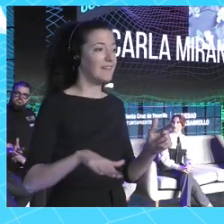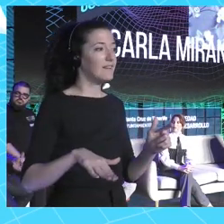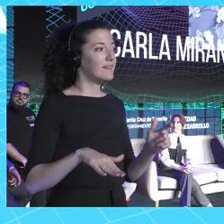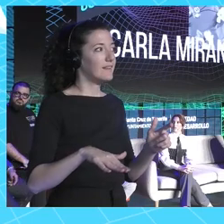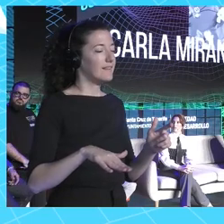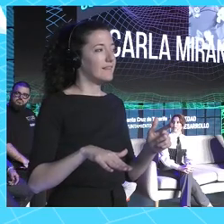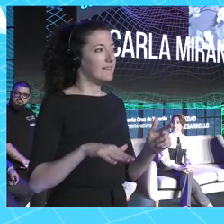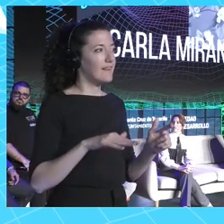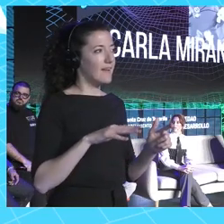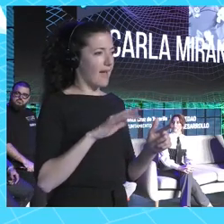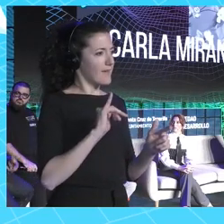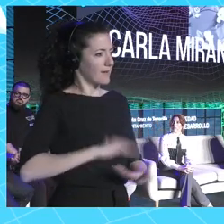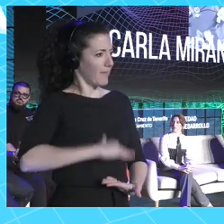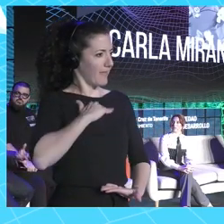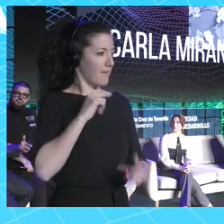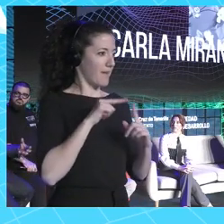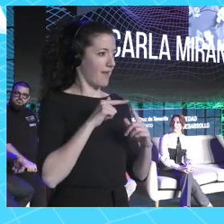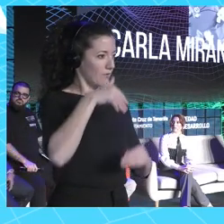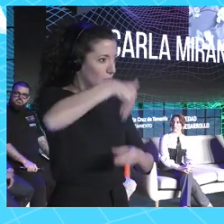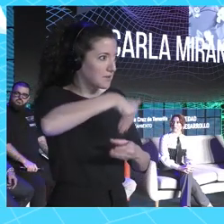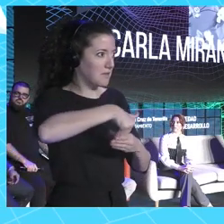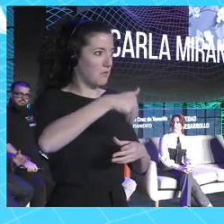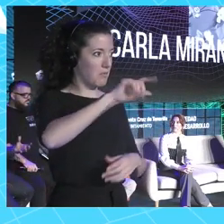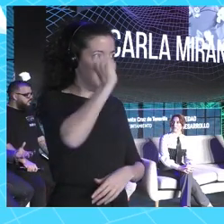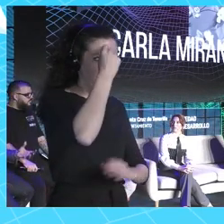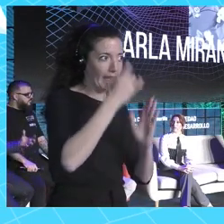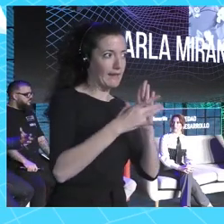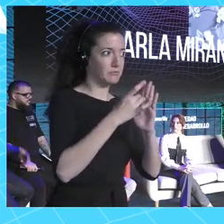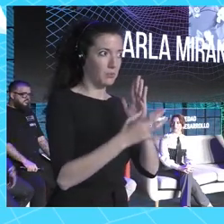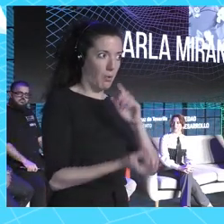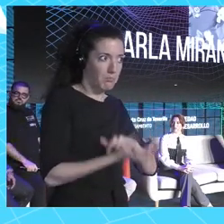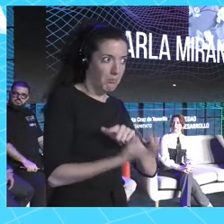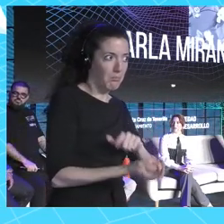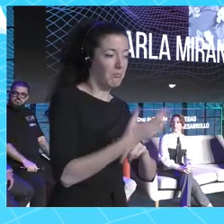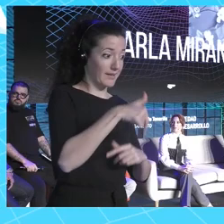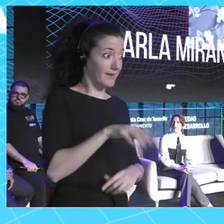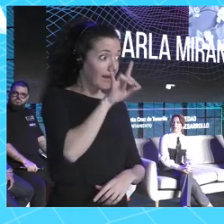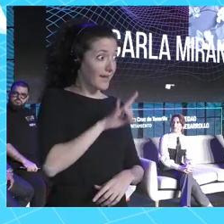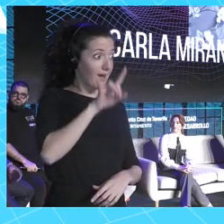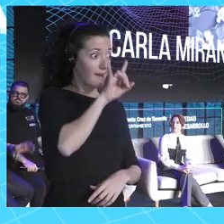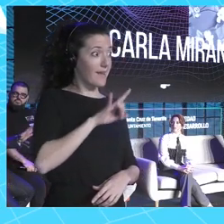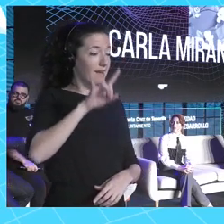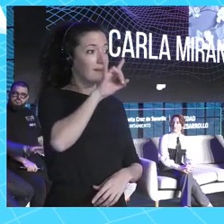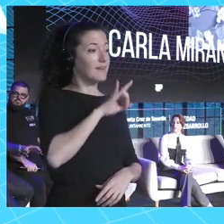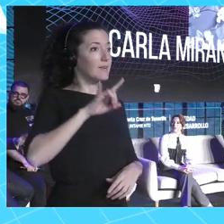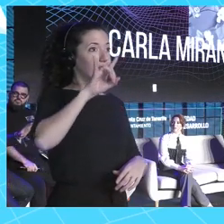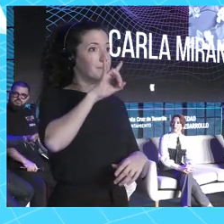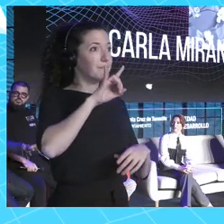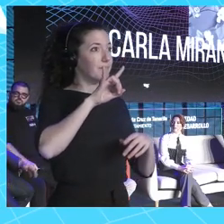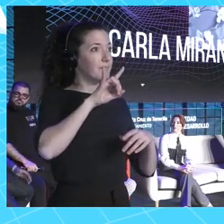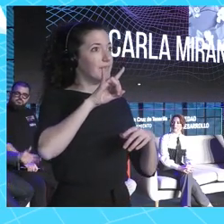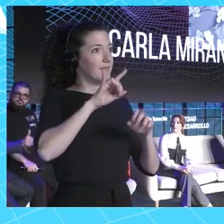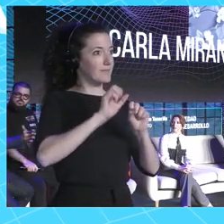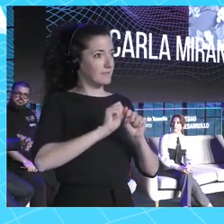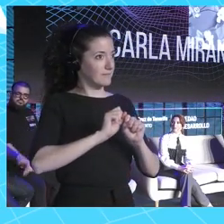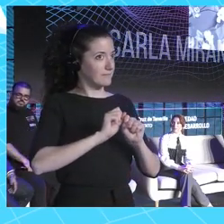de generar talento hay muchos creadores de contenidos en Canarias estamos importando mucho talento de fuera no sé si en forma de nómadas digitales